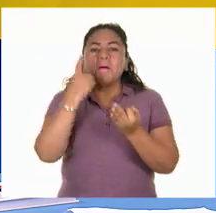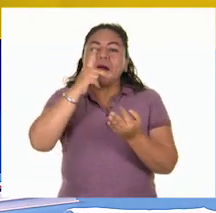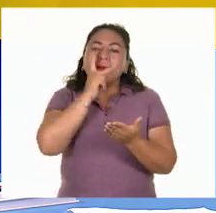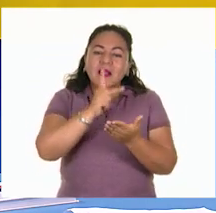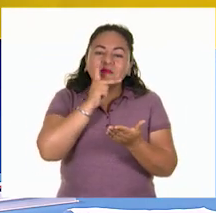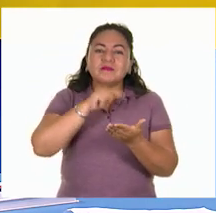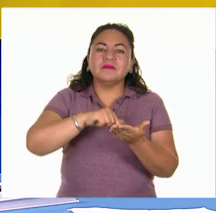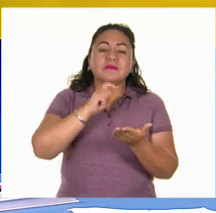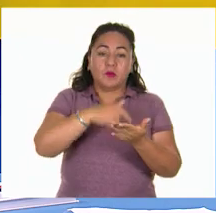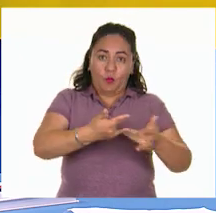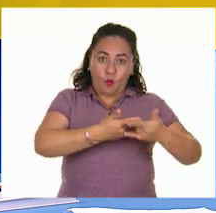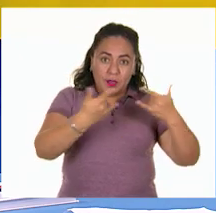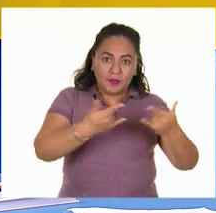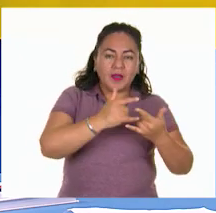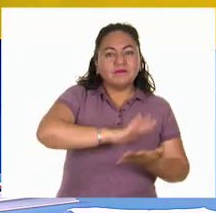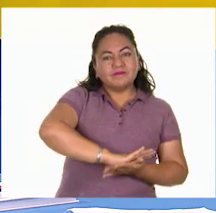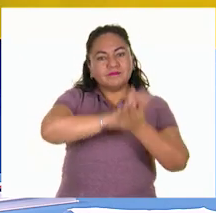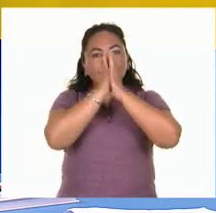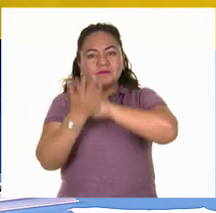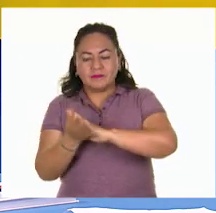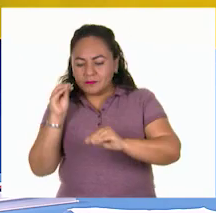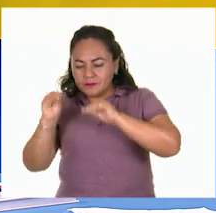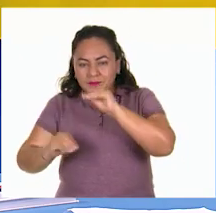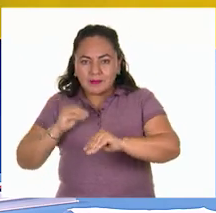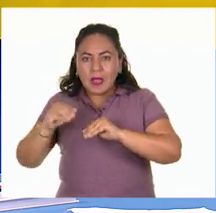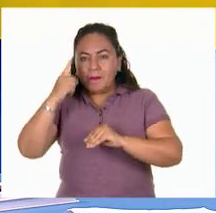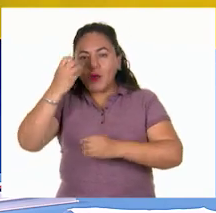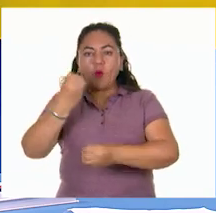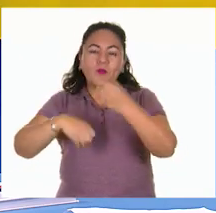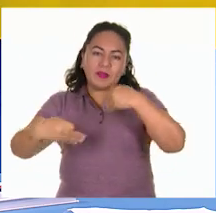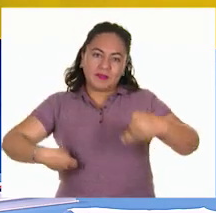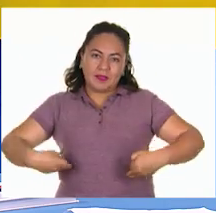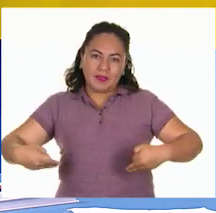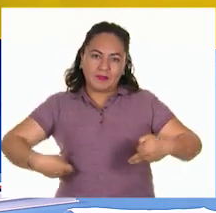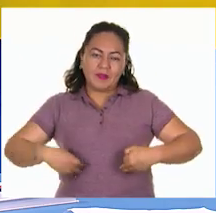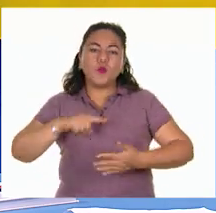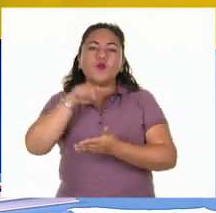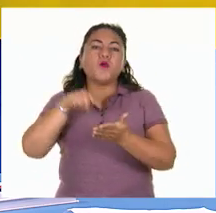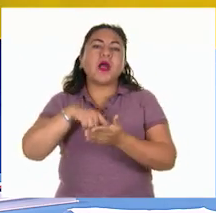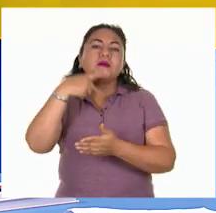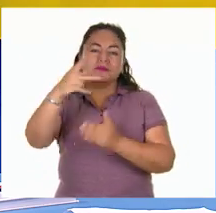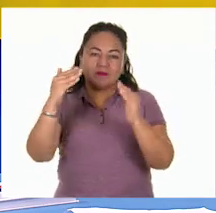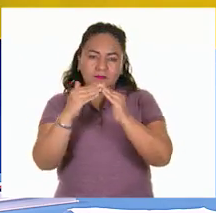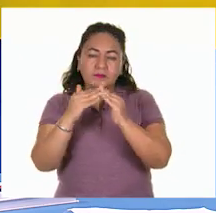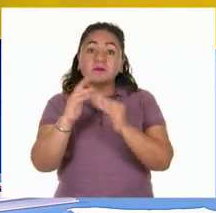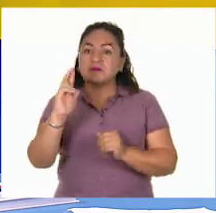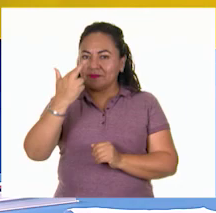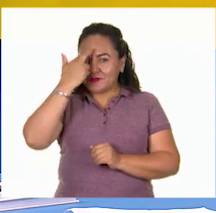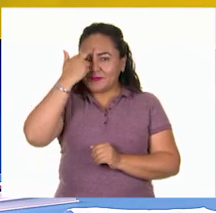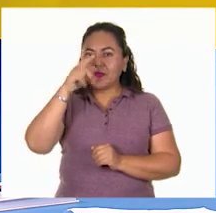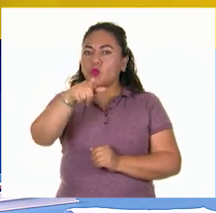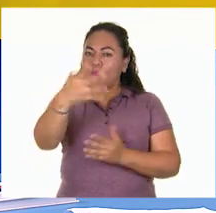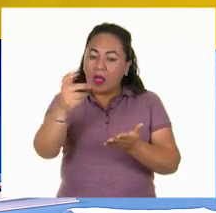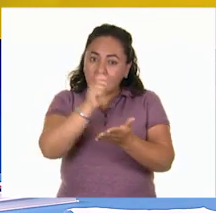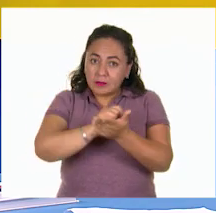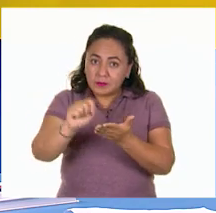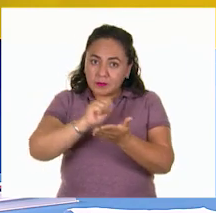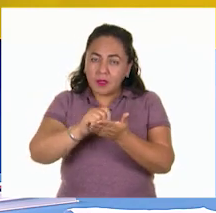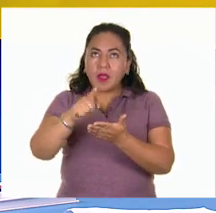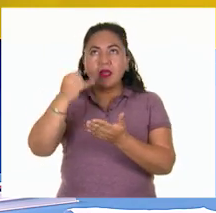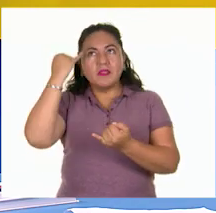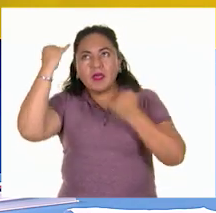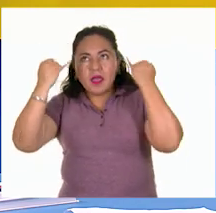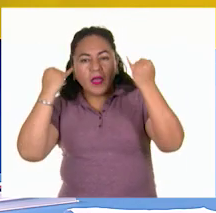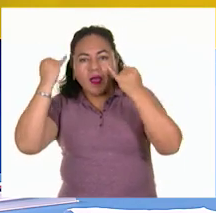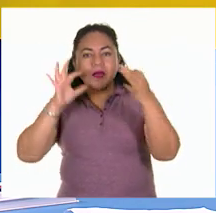para adaptar un cuento a obra de teatro en casa. Recuerden que realizaron también el suyo considerando sus